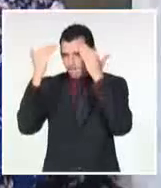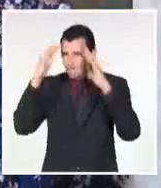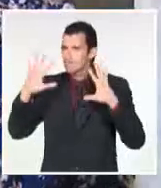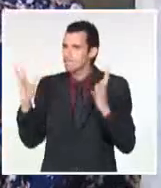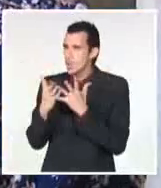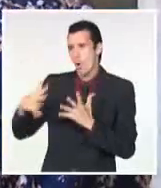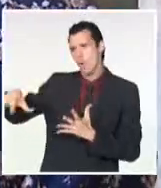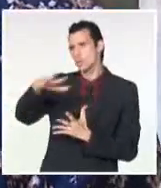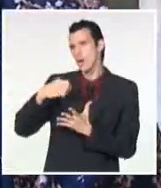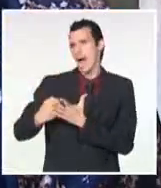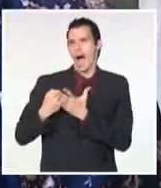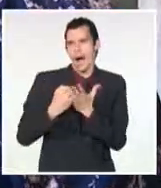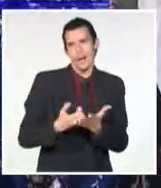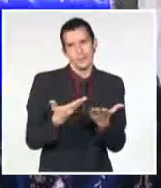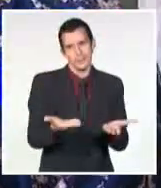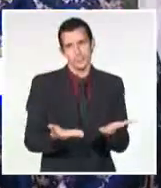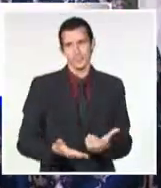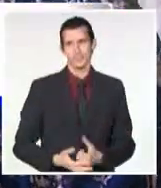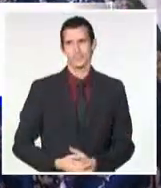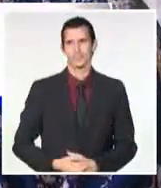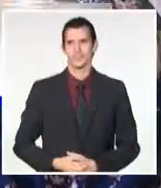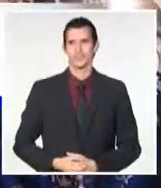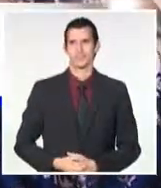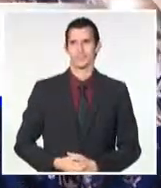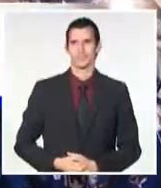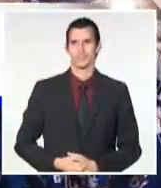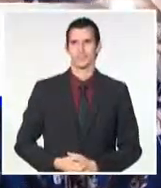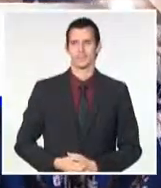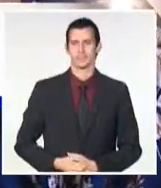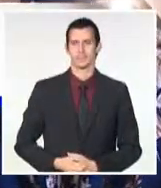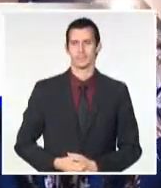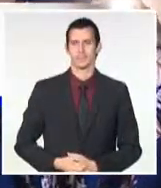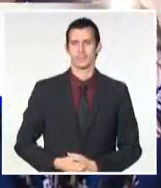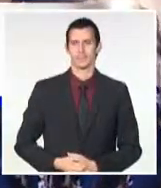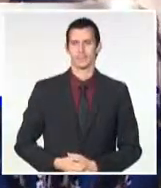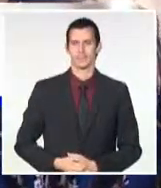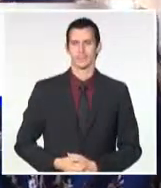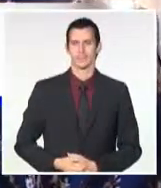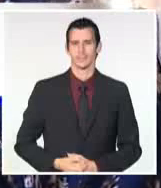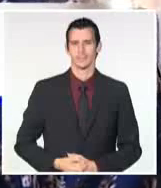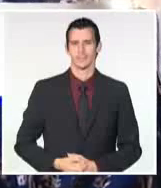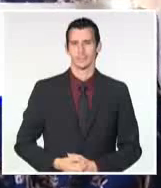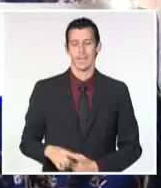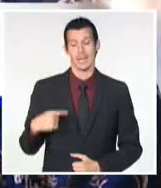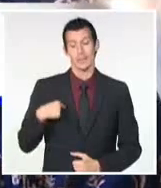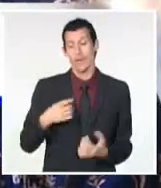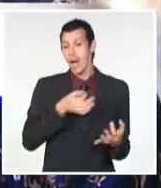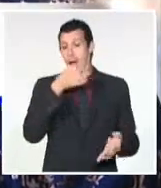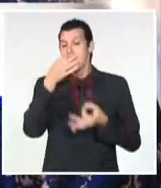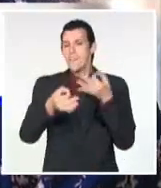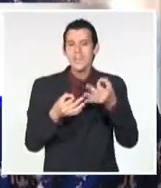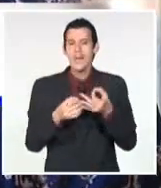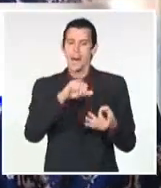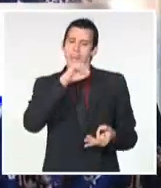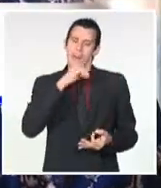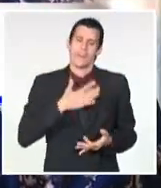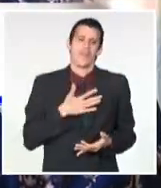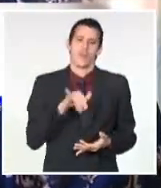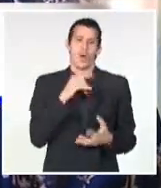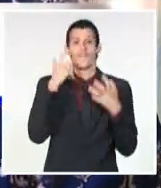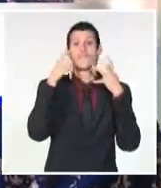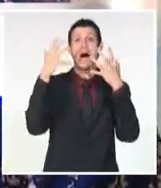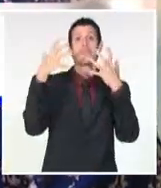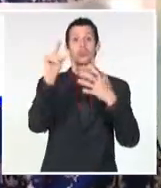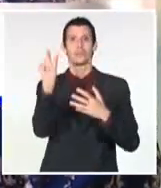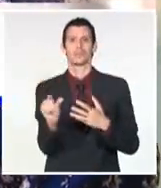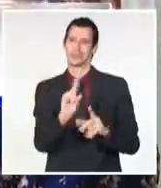profesora. De mi mamá no puedo hablar como personalidad, puedo hablar como mamá, y fue una excelente mamá como muchas madres